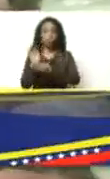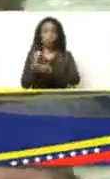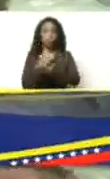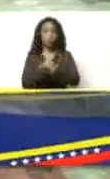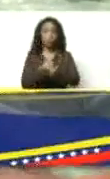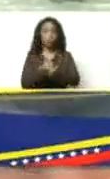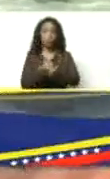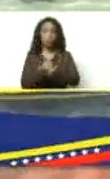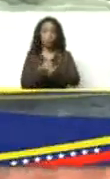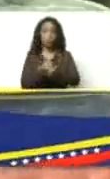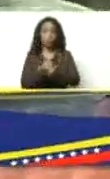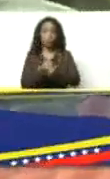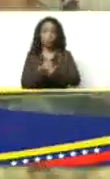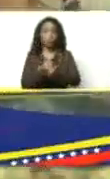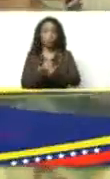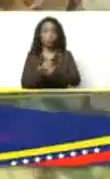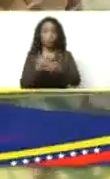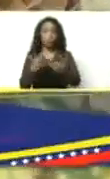solanáceas,